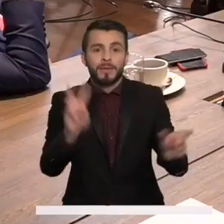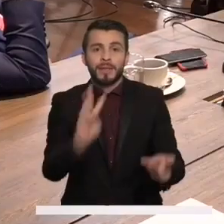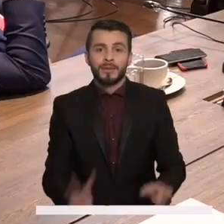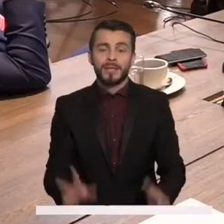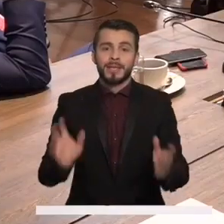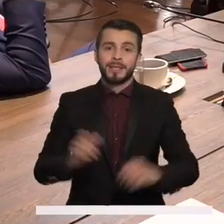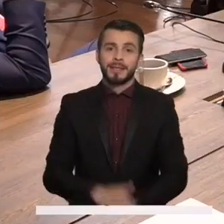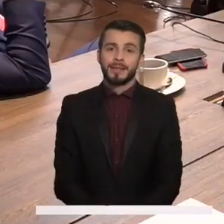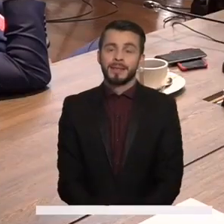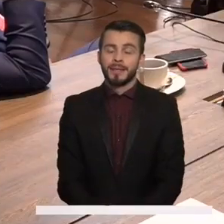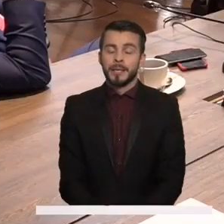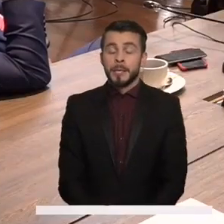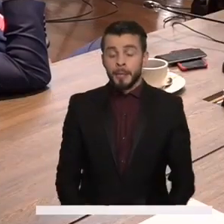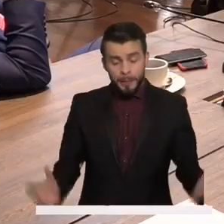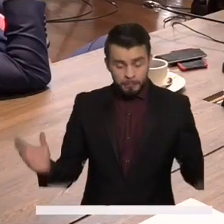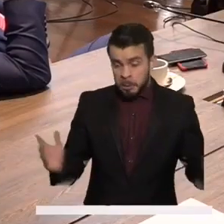así que bueno ahí vamos